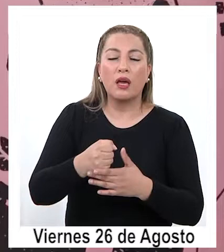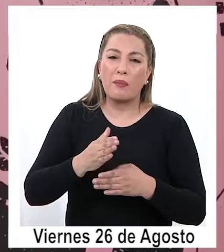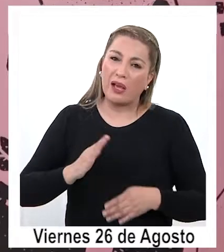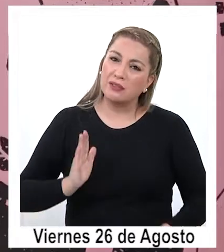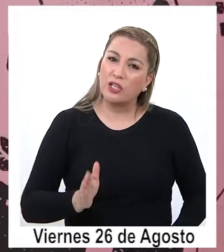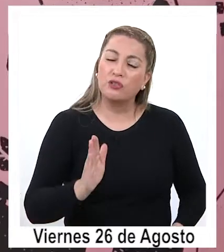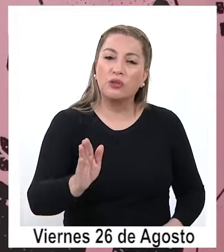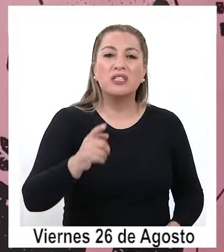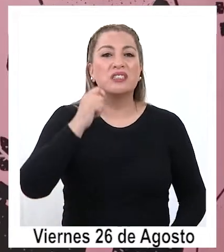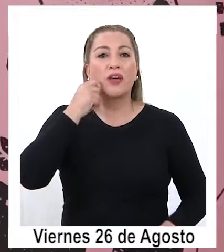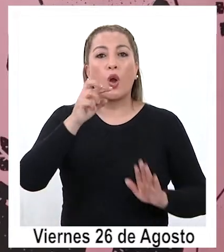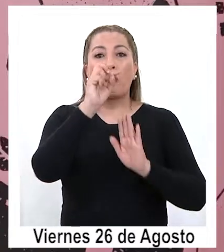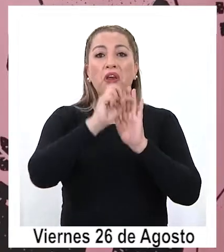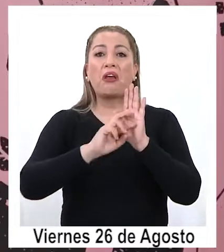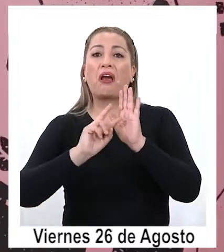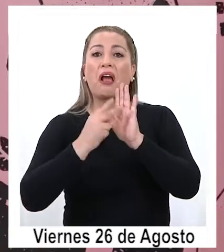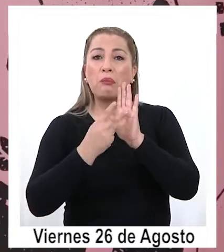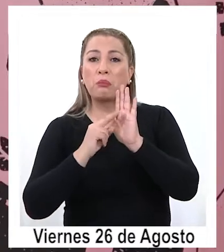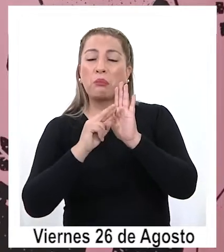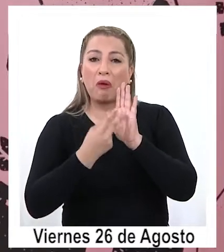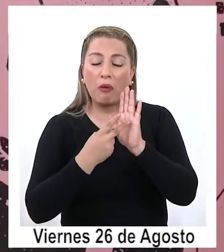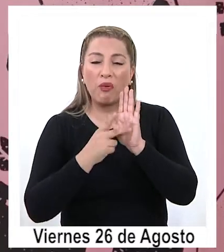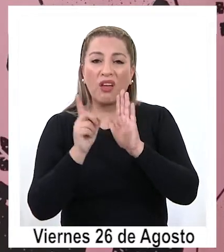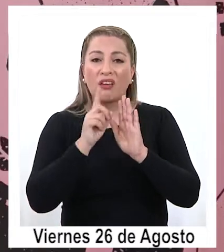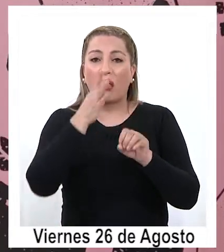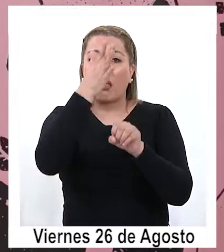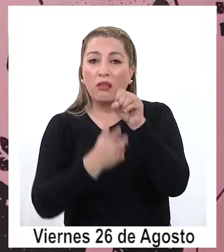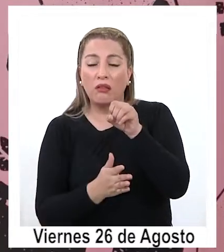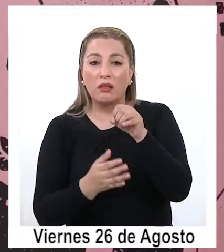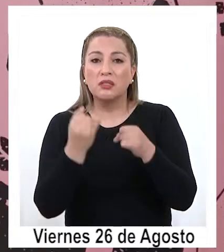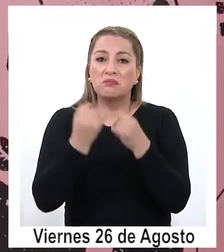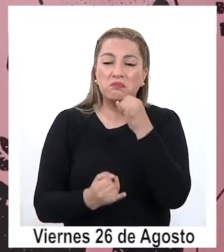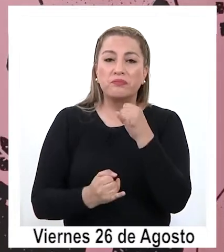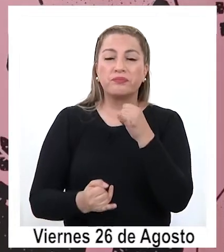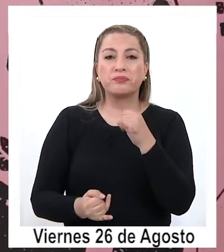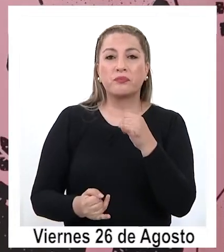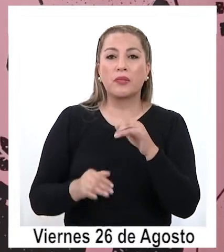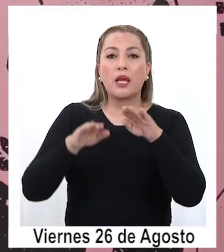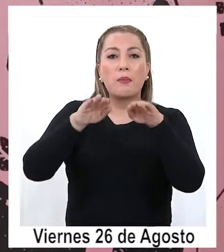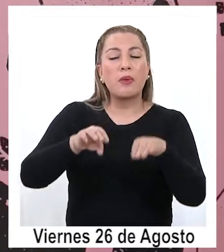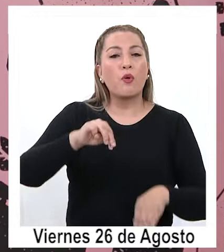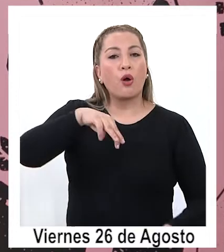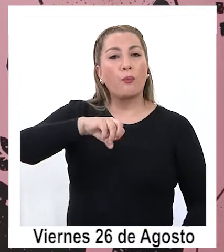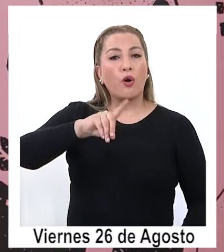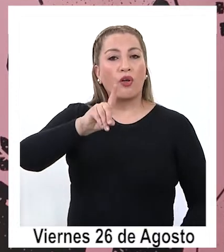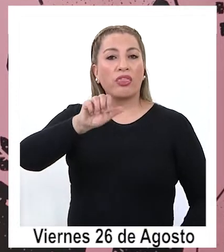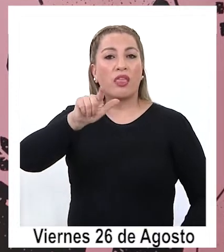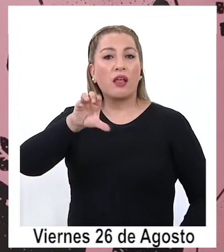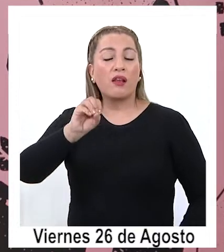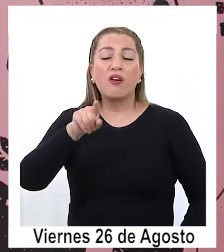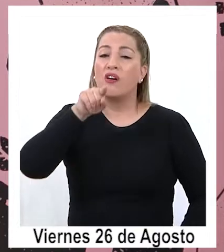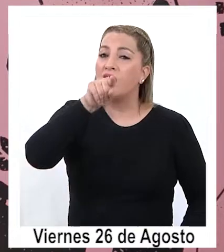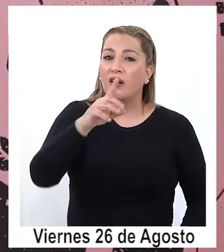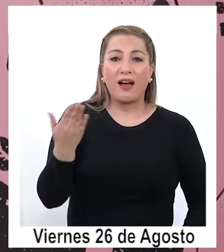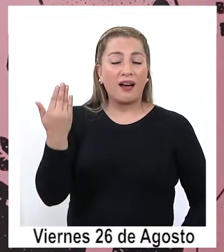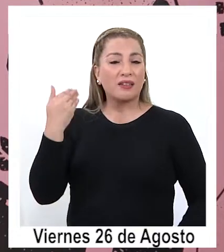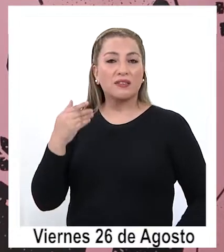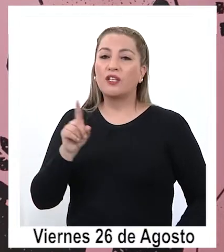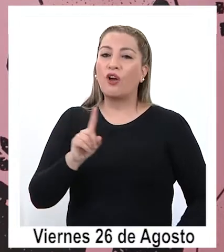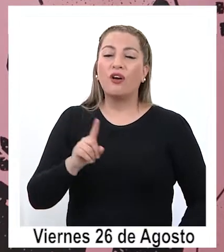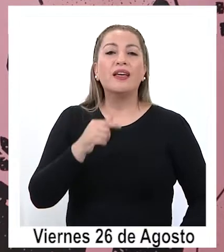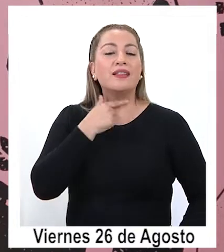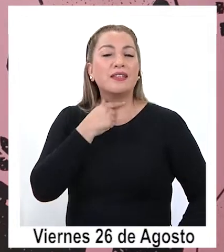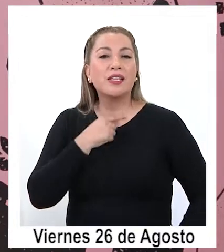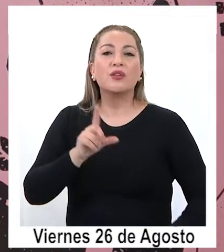esto no sea un proyecto que se va renovando que no funcione con el modelo que está funcionando queremos que tenga un espacio más